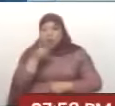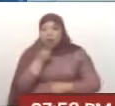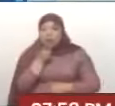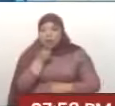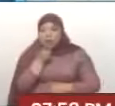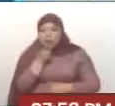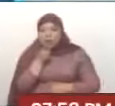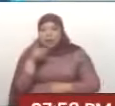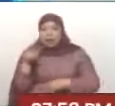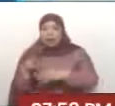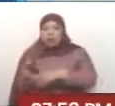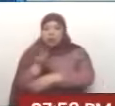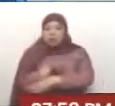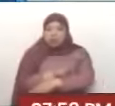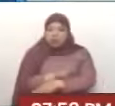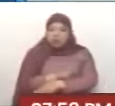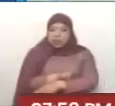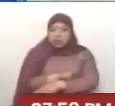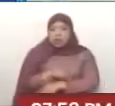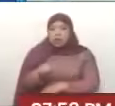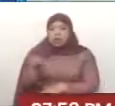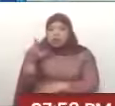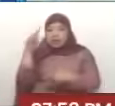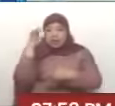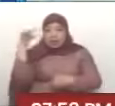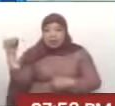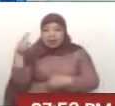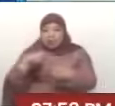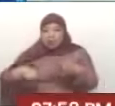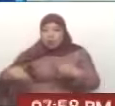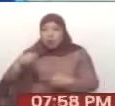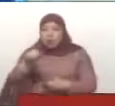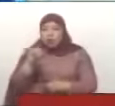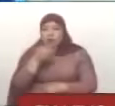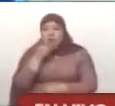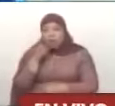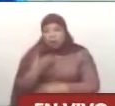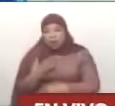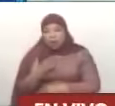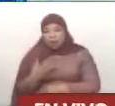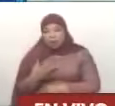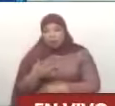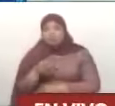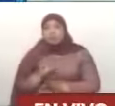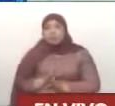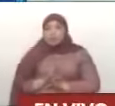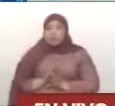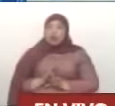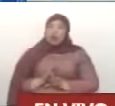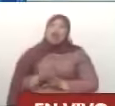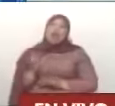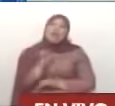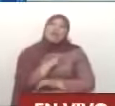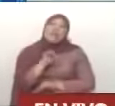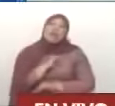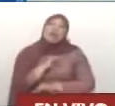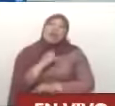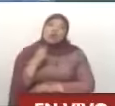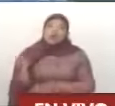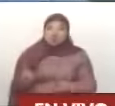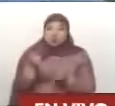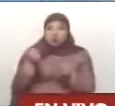¿Ustedes creen que los imperios no le temen a la historia de los pueblos? Pues a lo que más le temen. Le temen a la historia